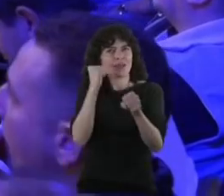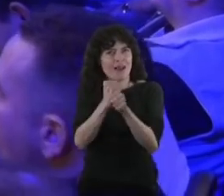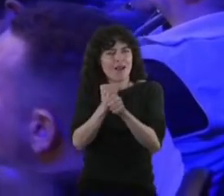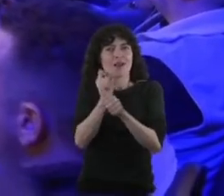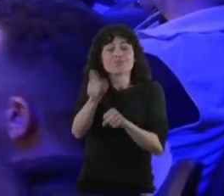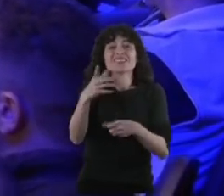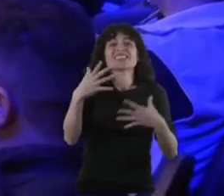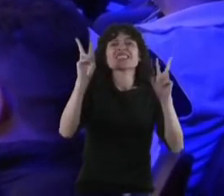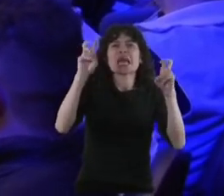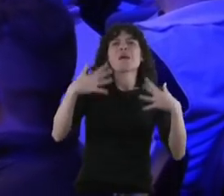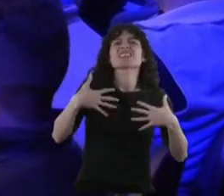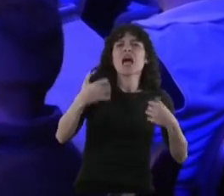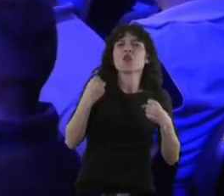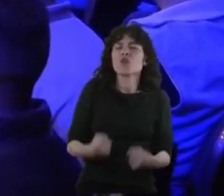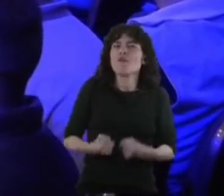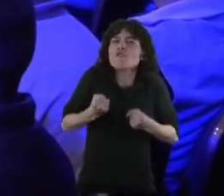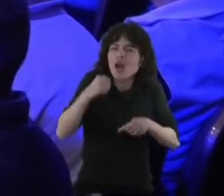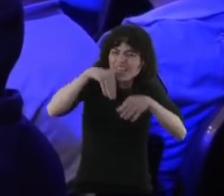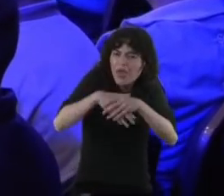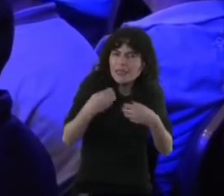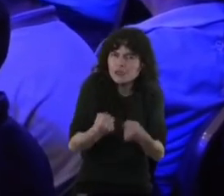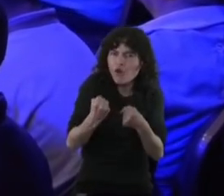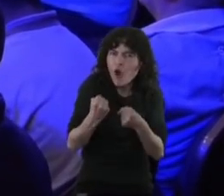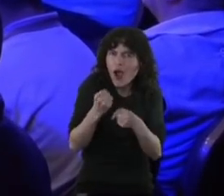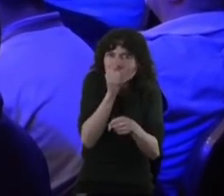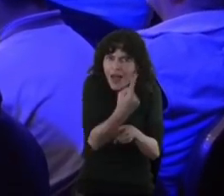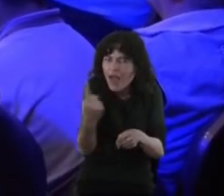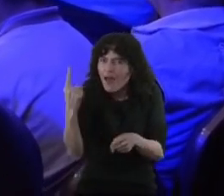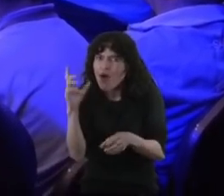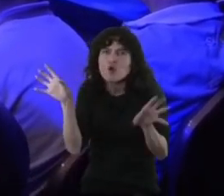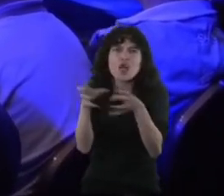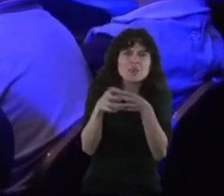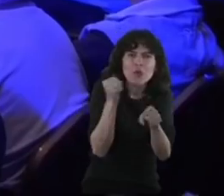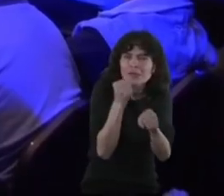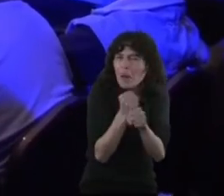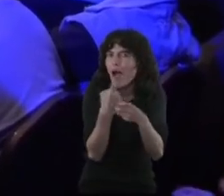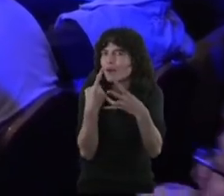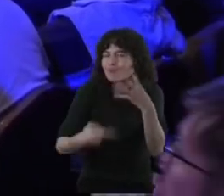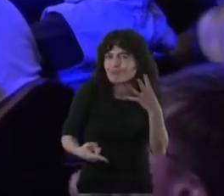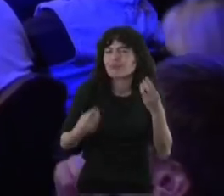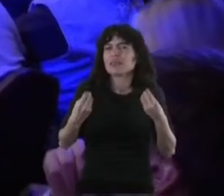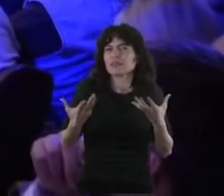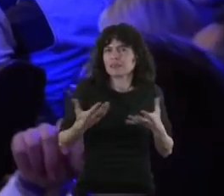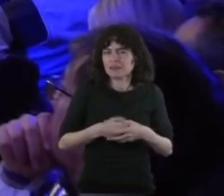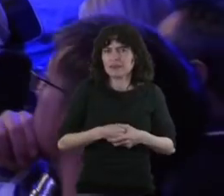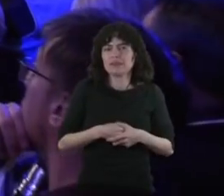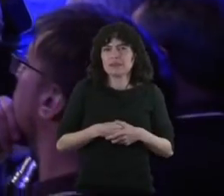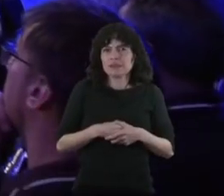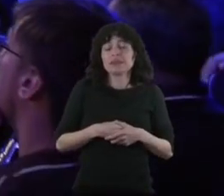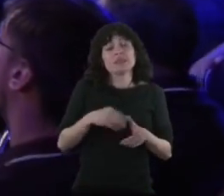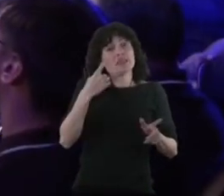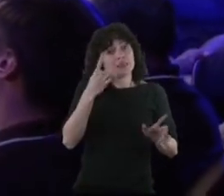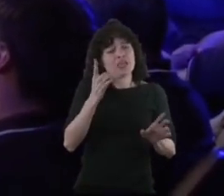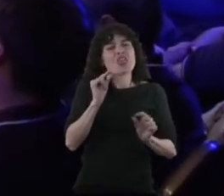de la salud en la Argentina, en eso estamos trabajando. Y eso incluye también